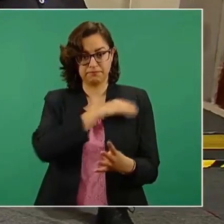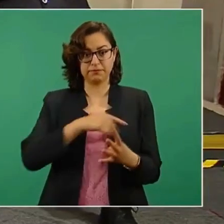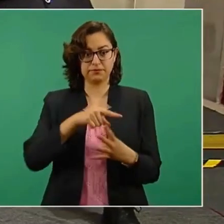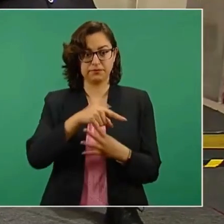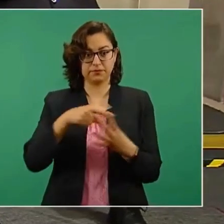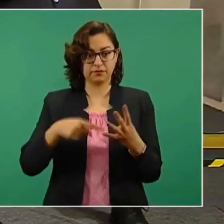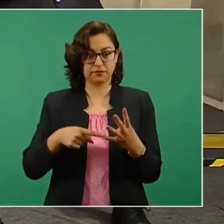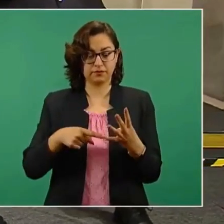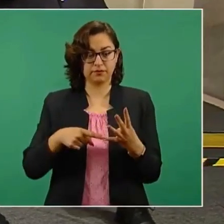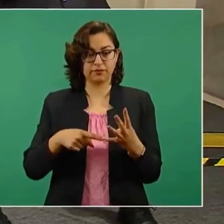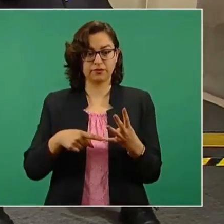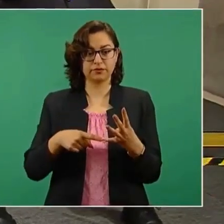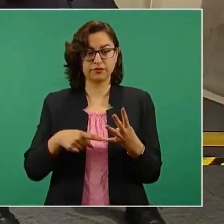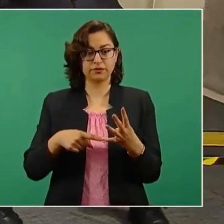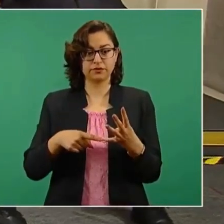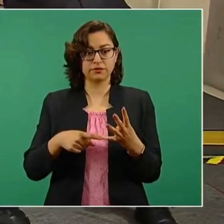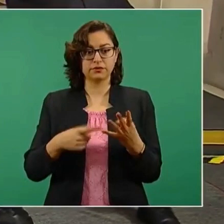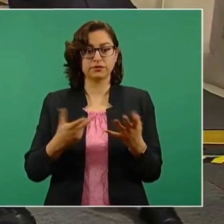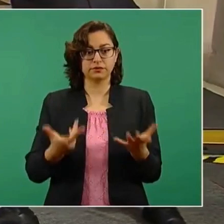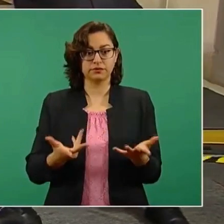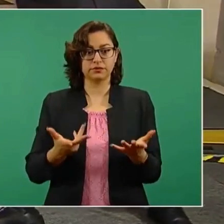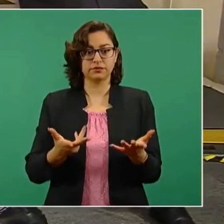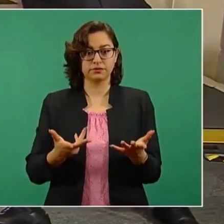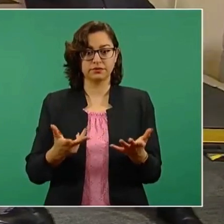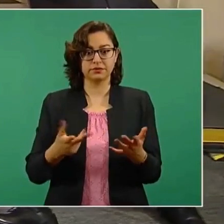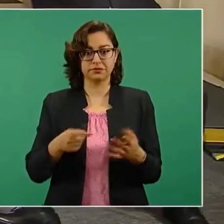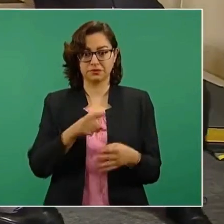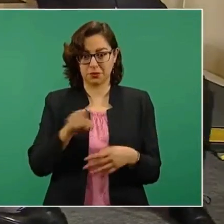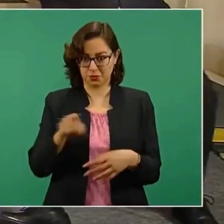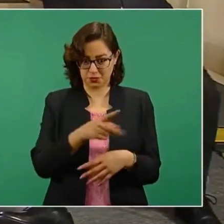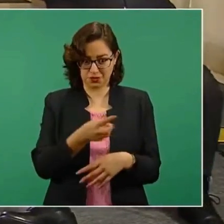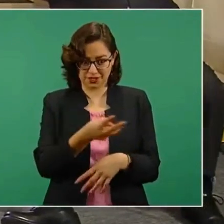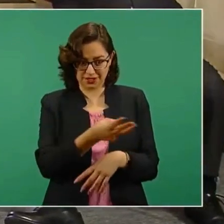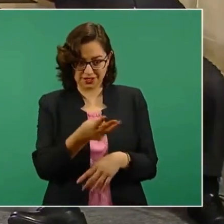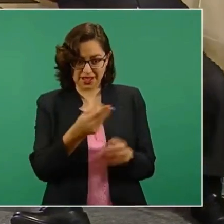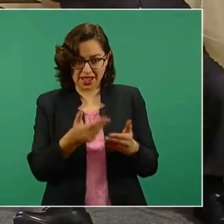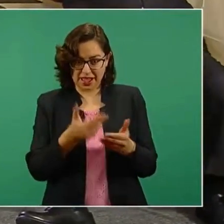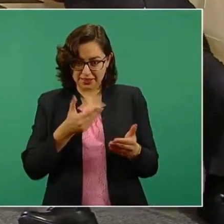para que se vayan preparando.